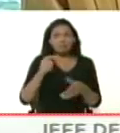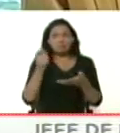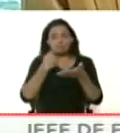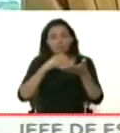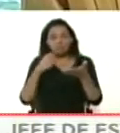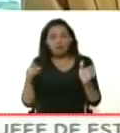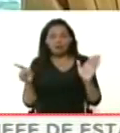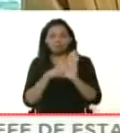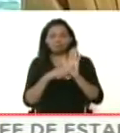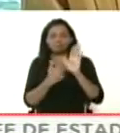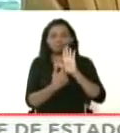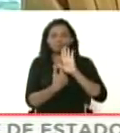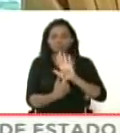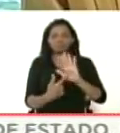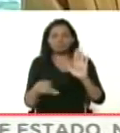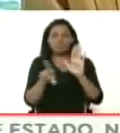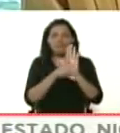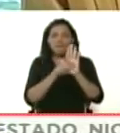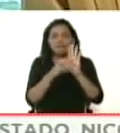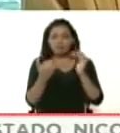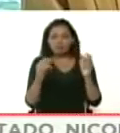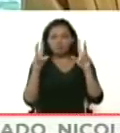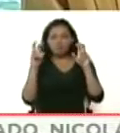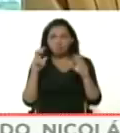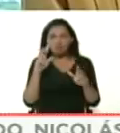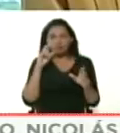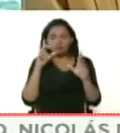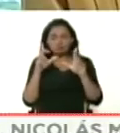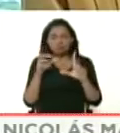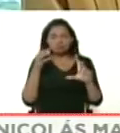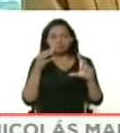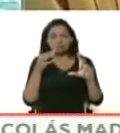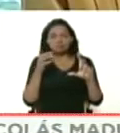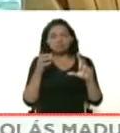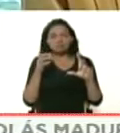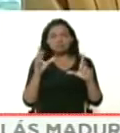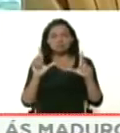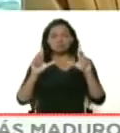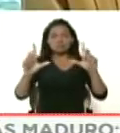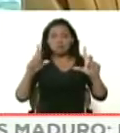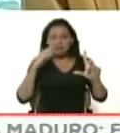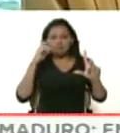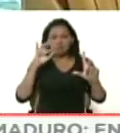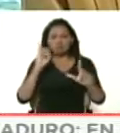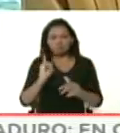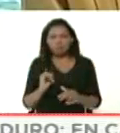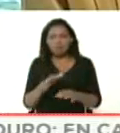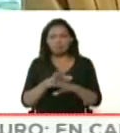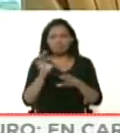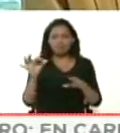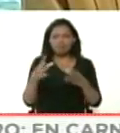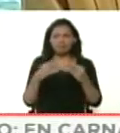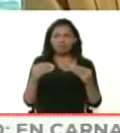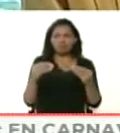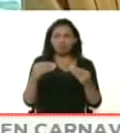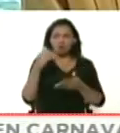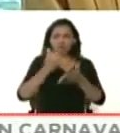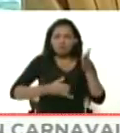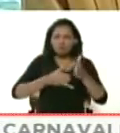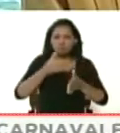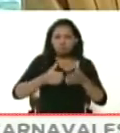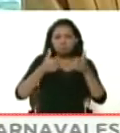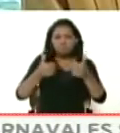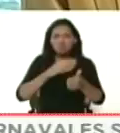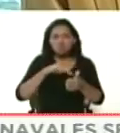decreto para certificar y así dejar el registro